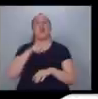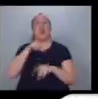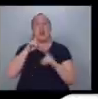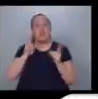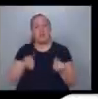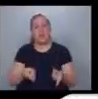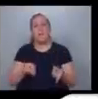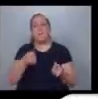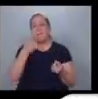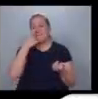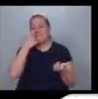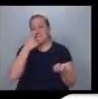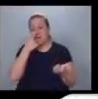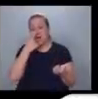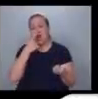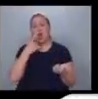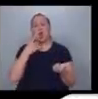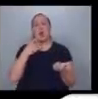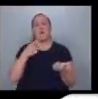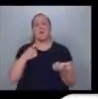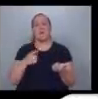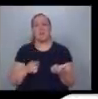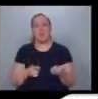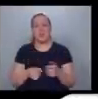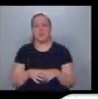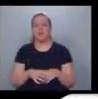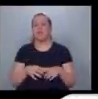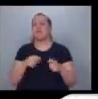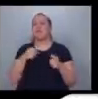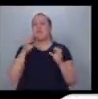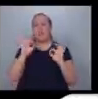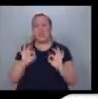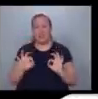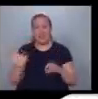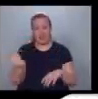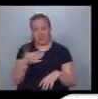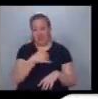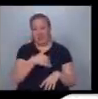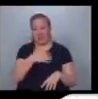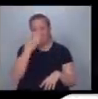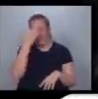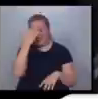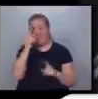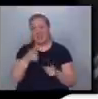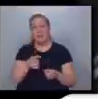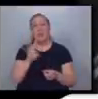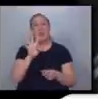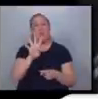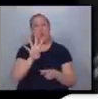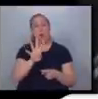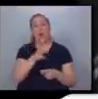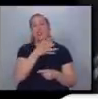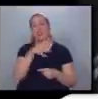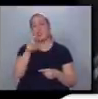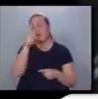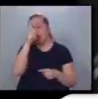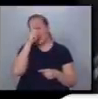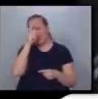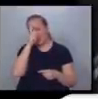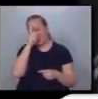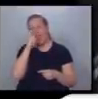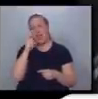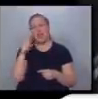terriquirasal, uno fractura de húmero. De esos 15, también 4 son derivados al Hospital de Niños de